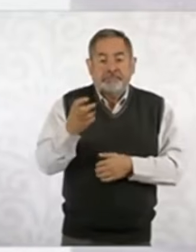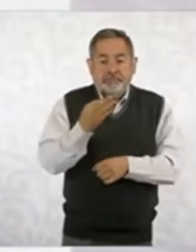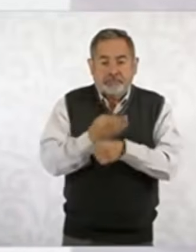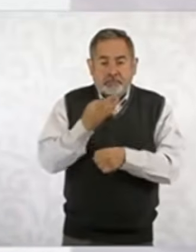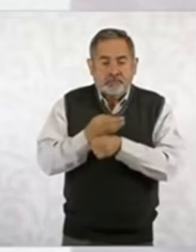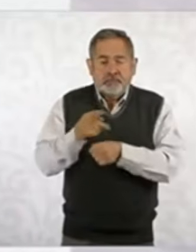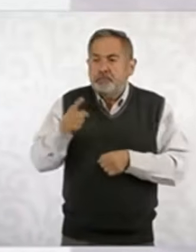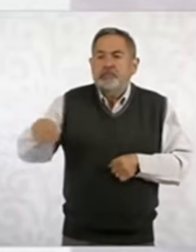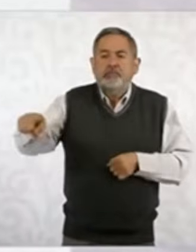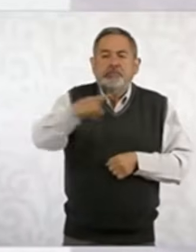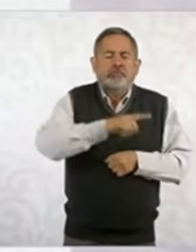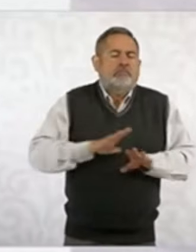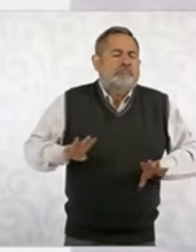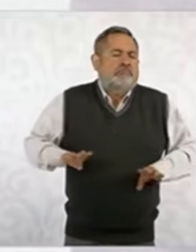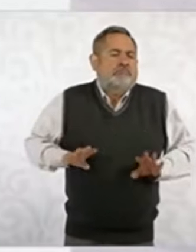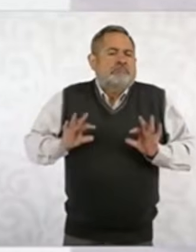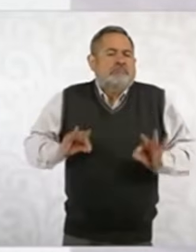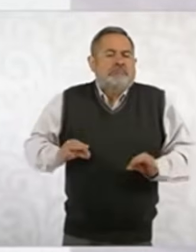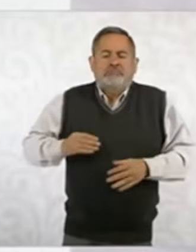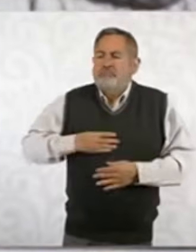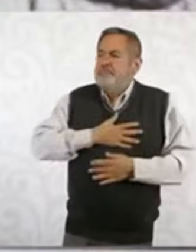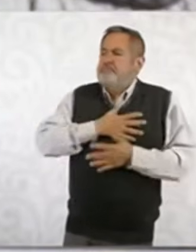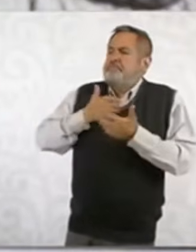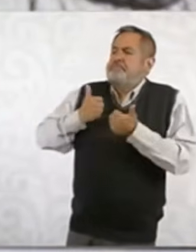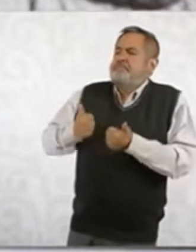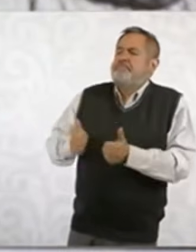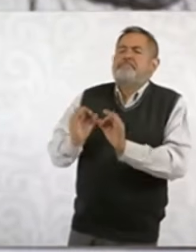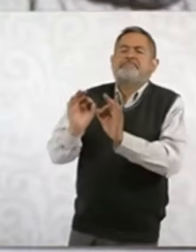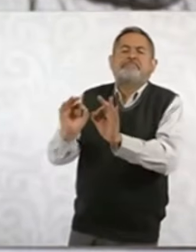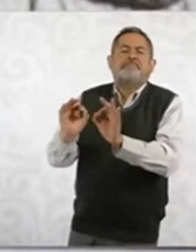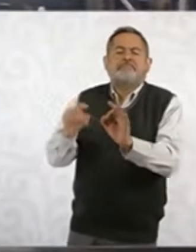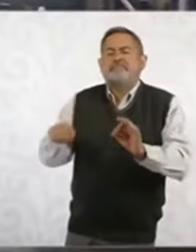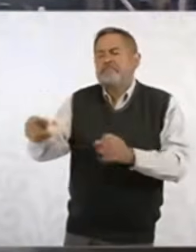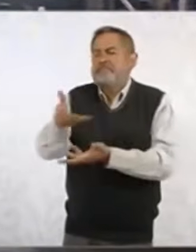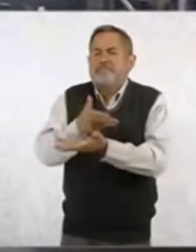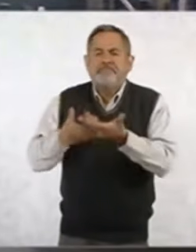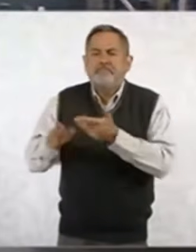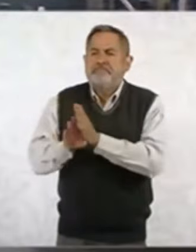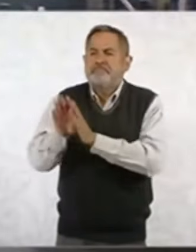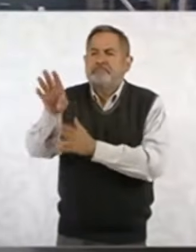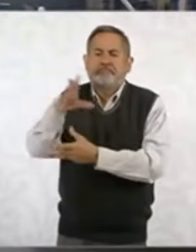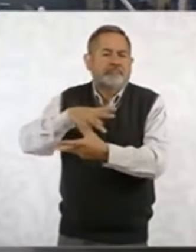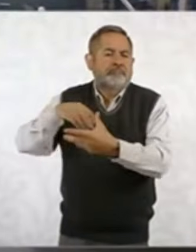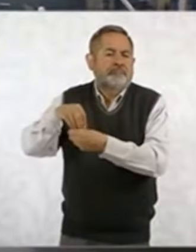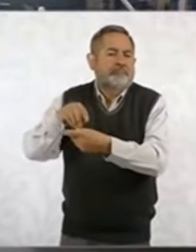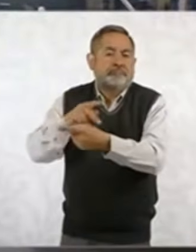traduce en bienestar, en prosperidad compartida. Y ya por último,